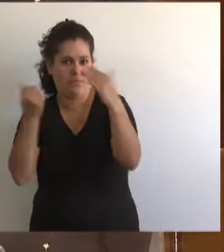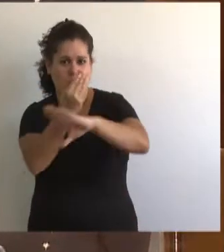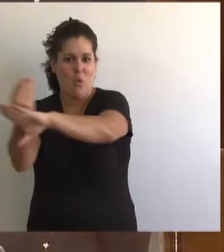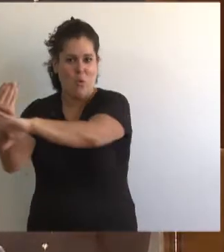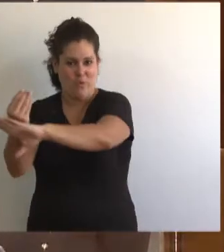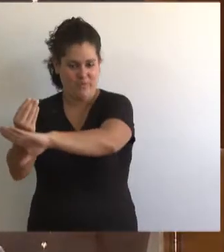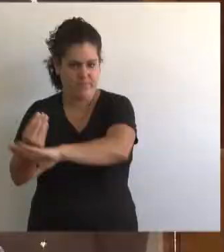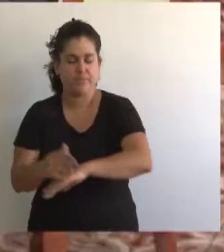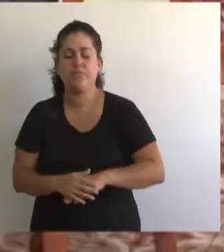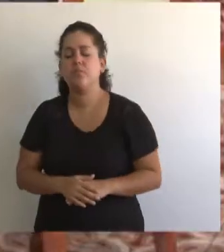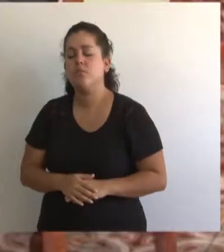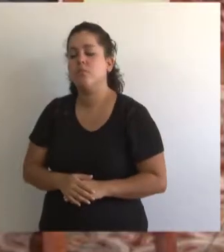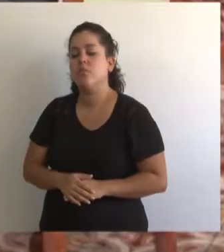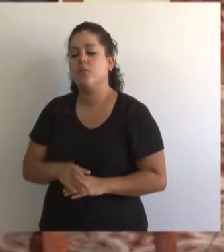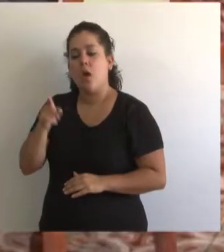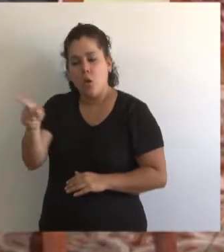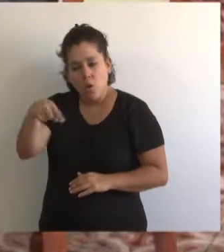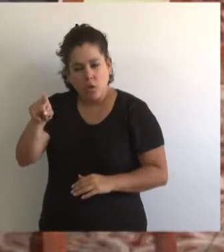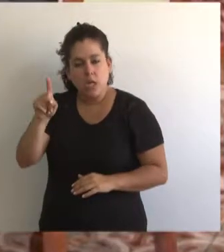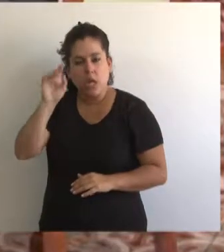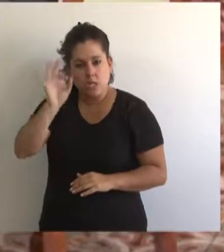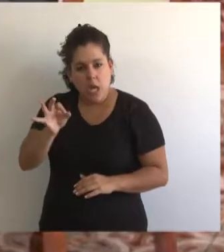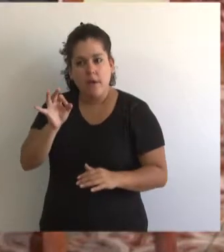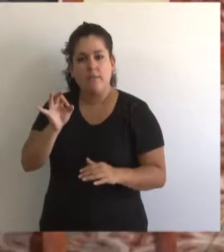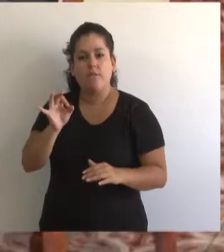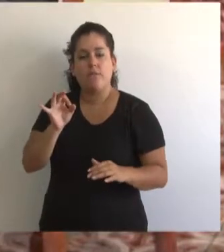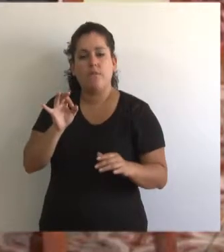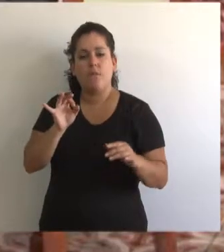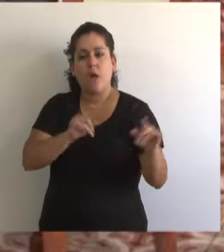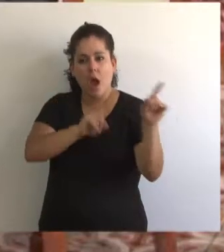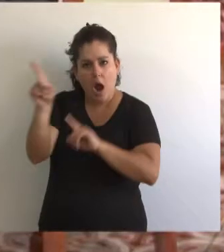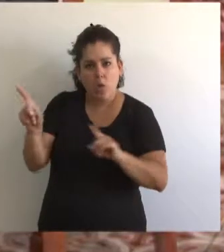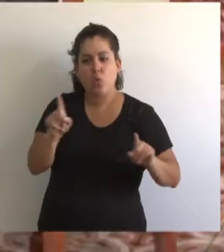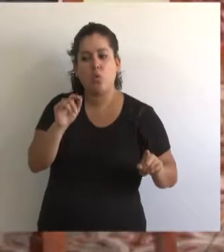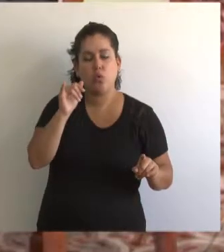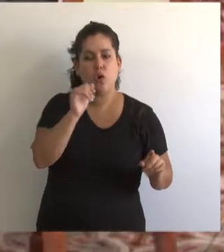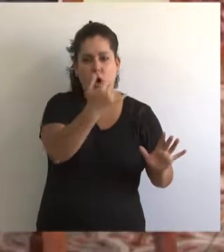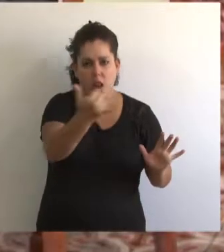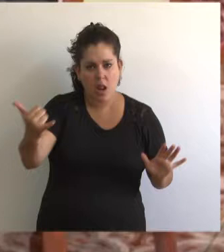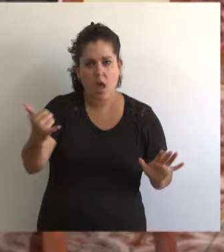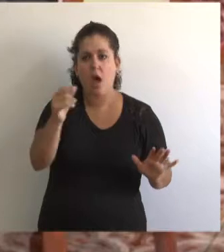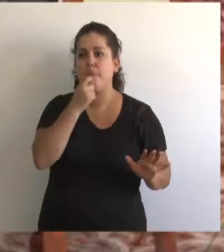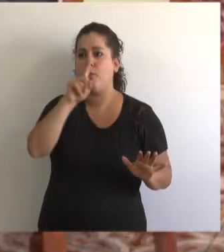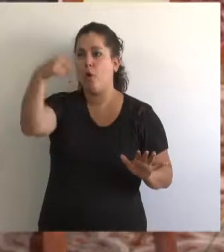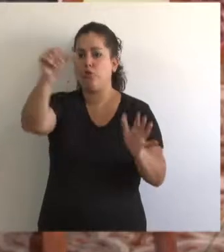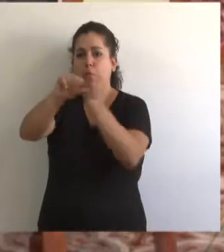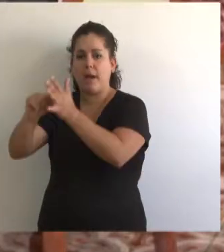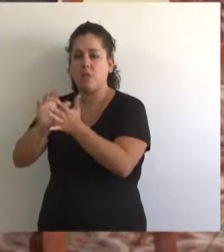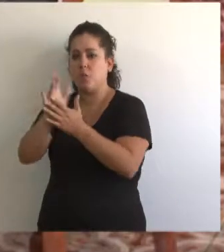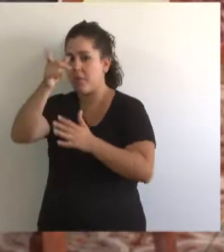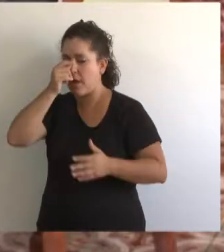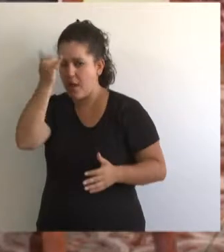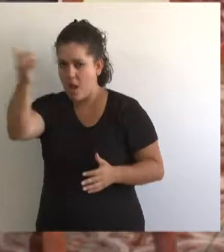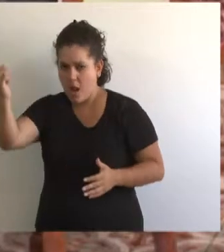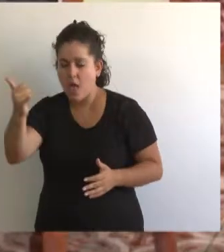¿no? Martín. Sí, diputados, ¿tienen alguna experiencia de algún programa similar aplicado acá o en otro sector o en otro país